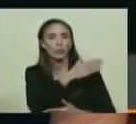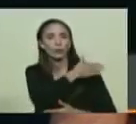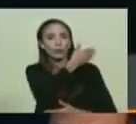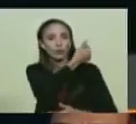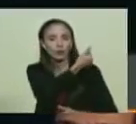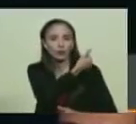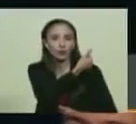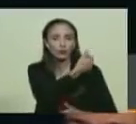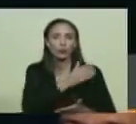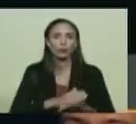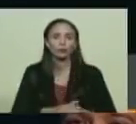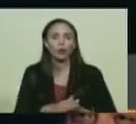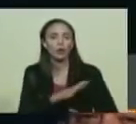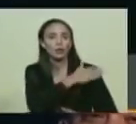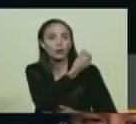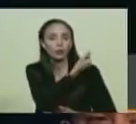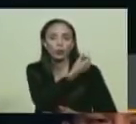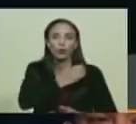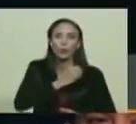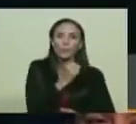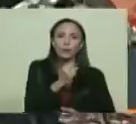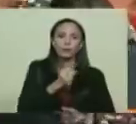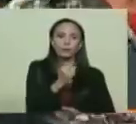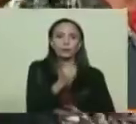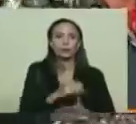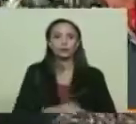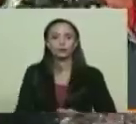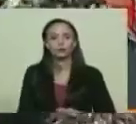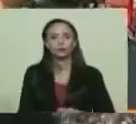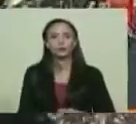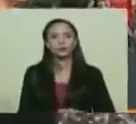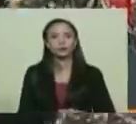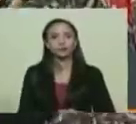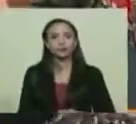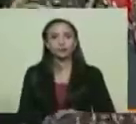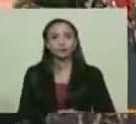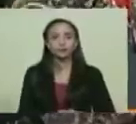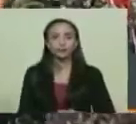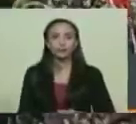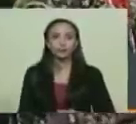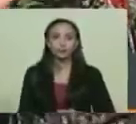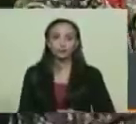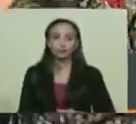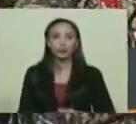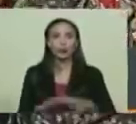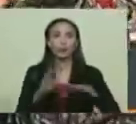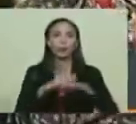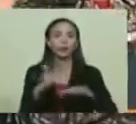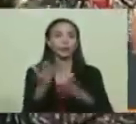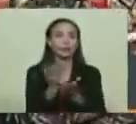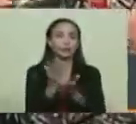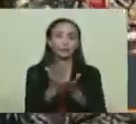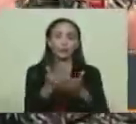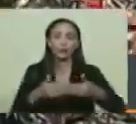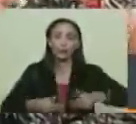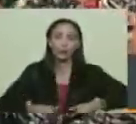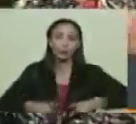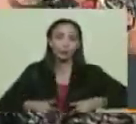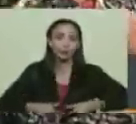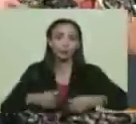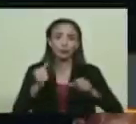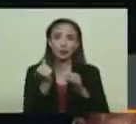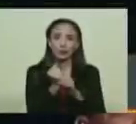general de la Policía Nacional Bolivariana, por el esfuerzo, el empeño, el trabajo,